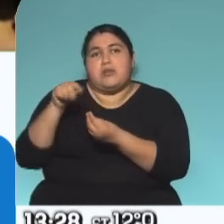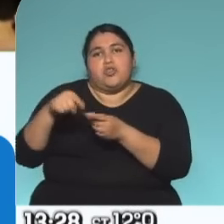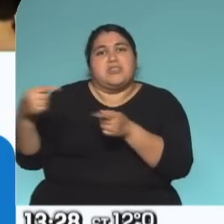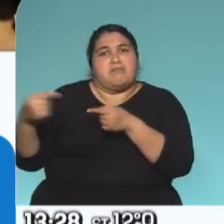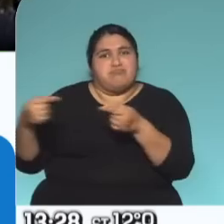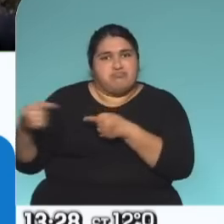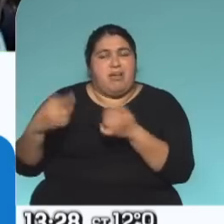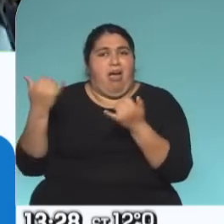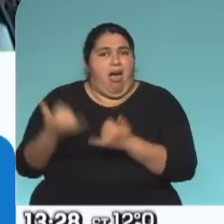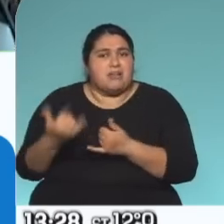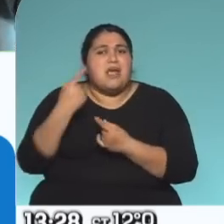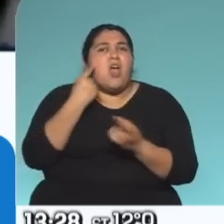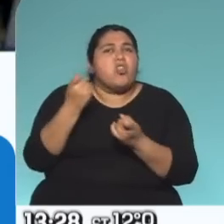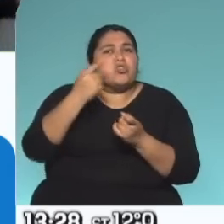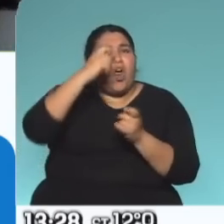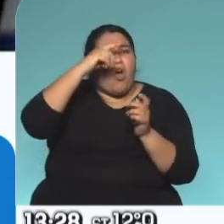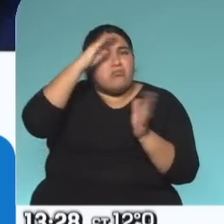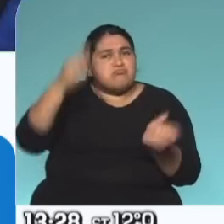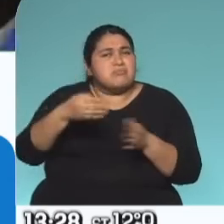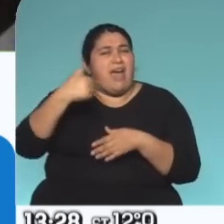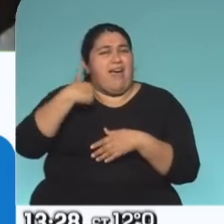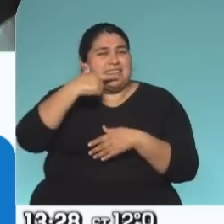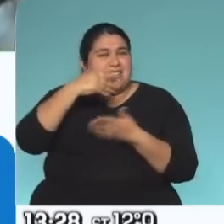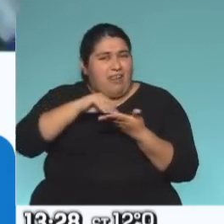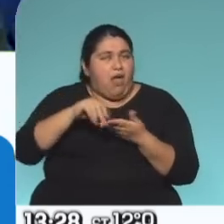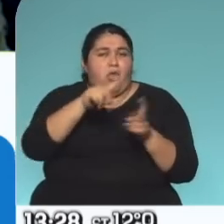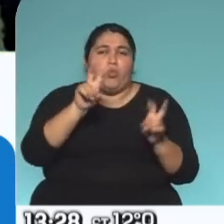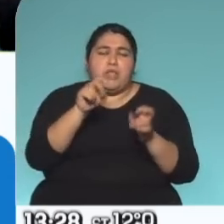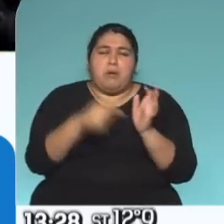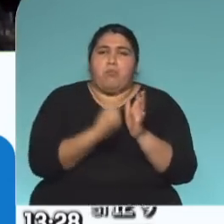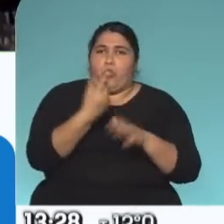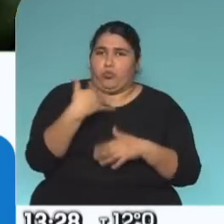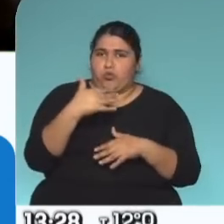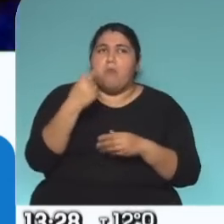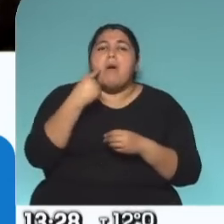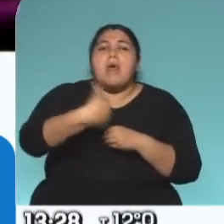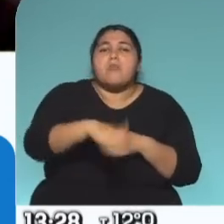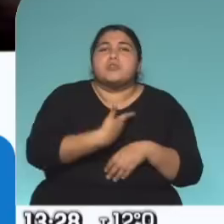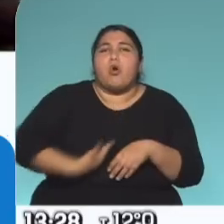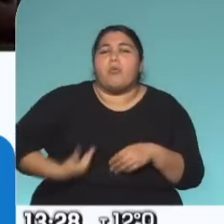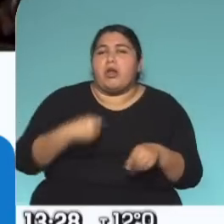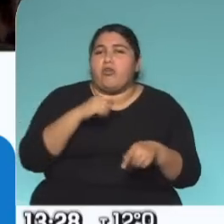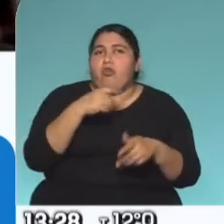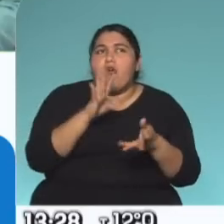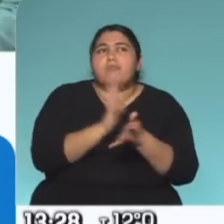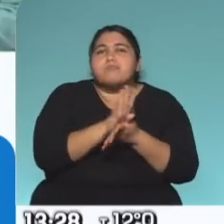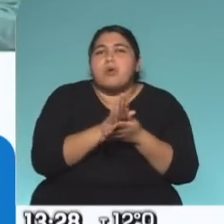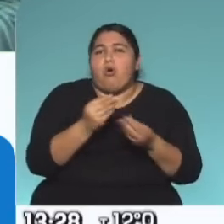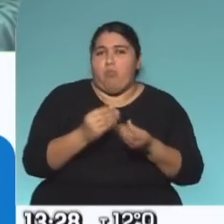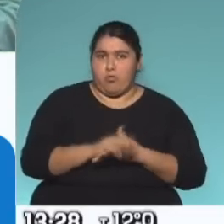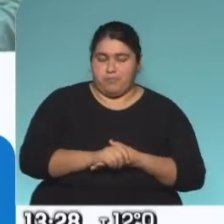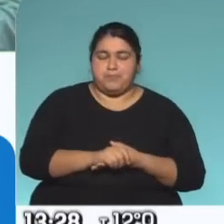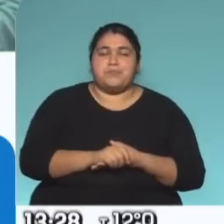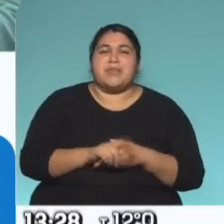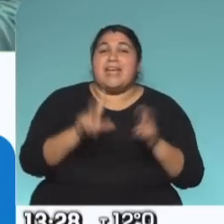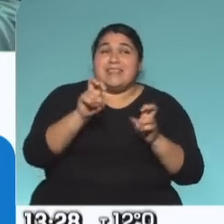ahí el control del Senado, que será un tema clave en términos de gobernabilidad para el próximo gobierno. Fernando, hablando de la